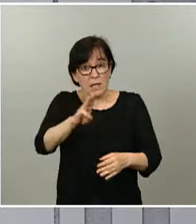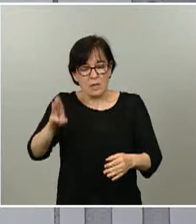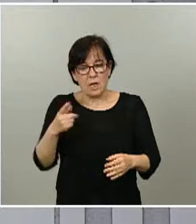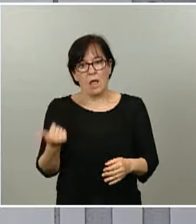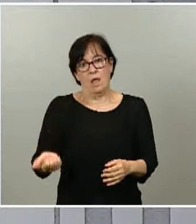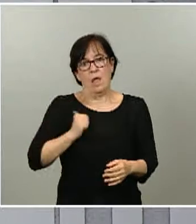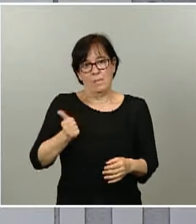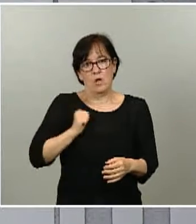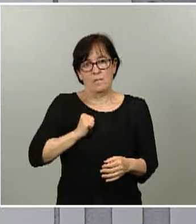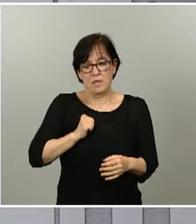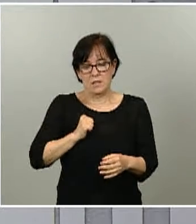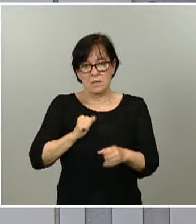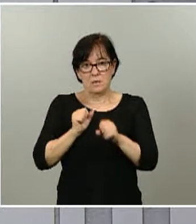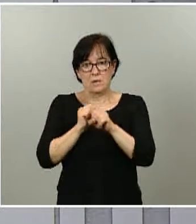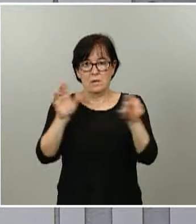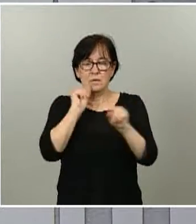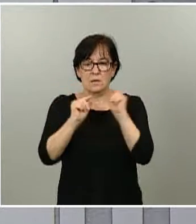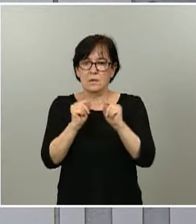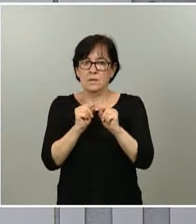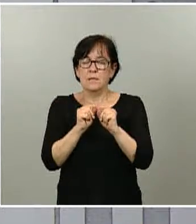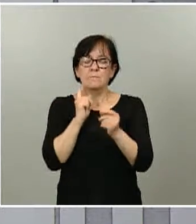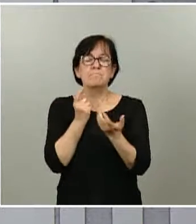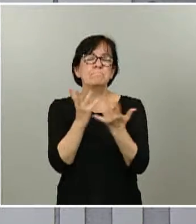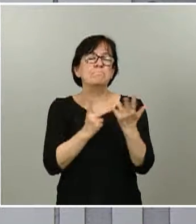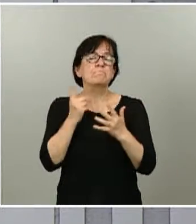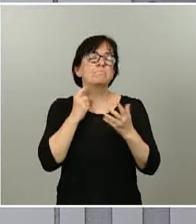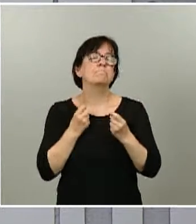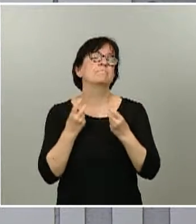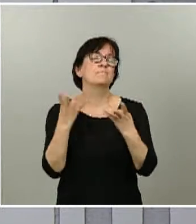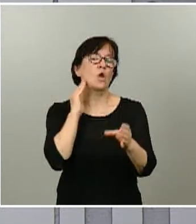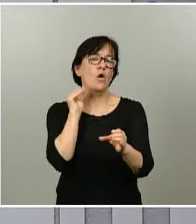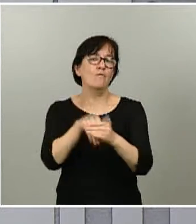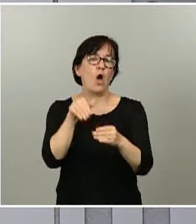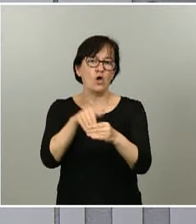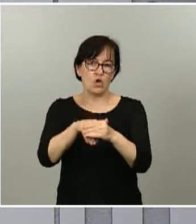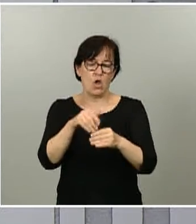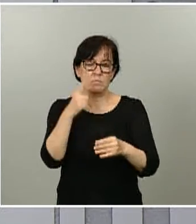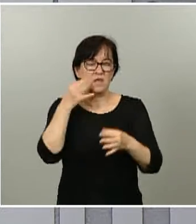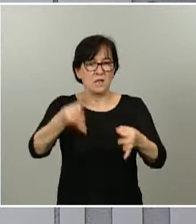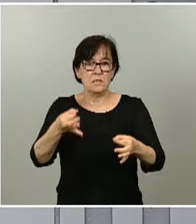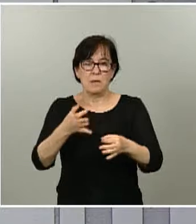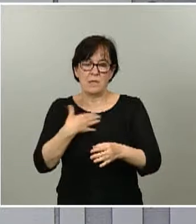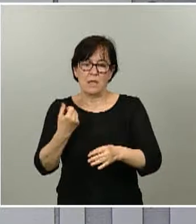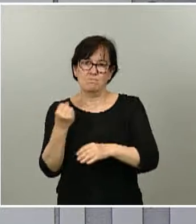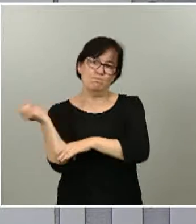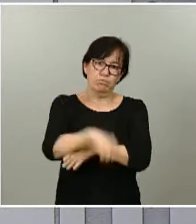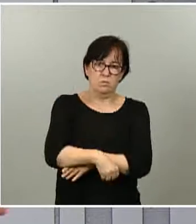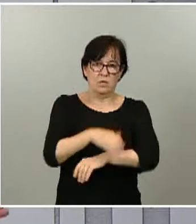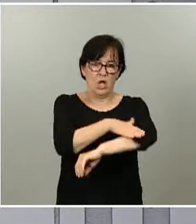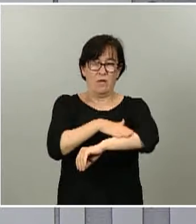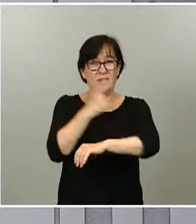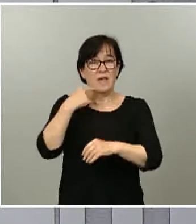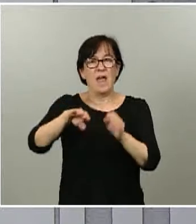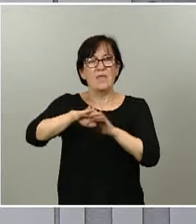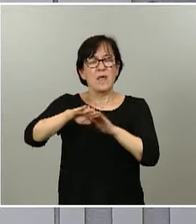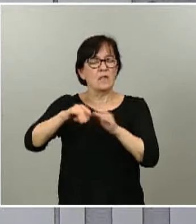esa pandemia con la calculadora de votos para intentar, como siempre, tumbar al Gobierno, porque la derecha de este país nunca admite que